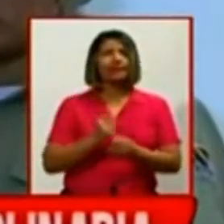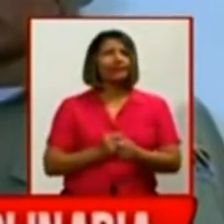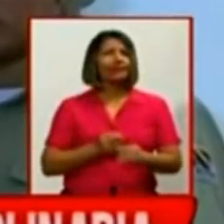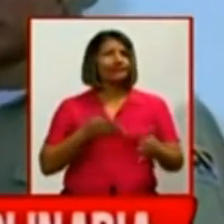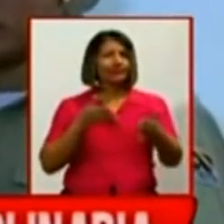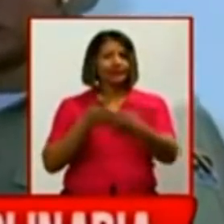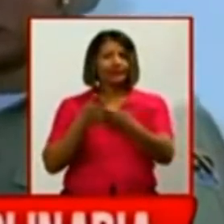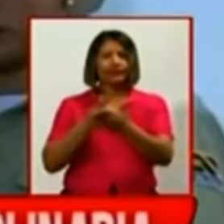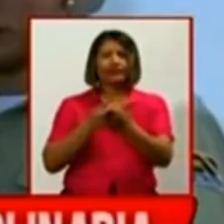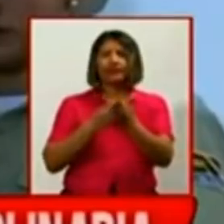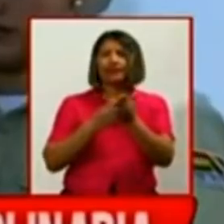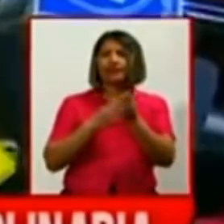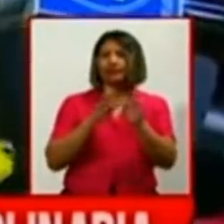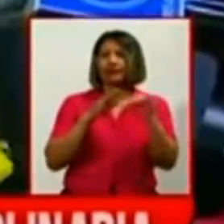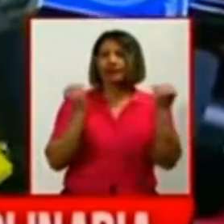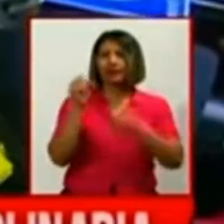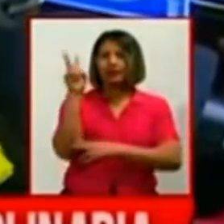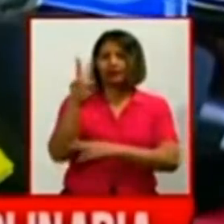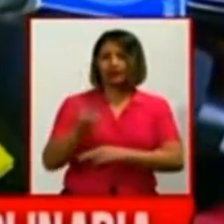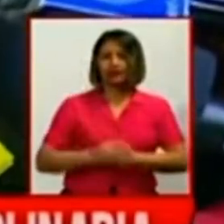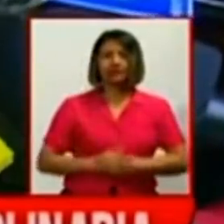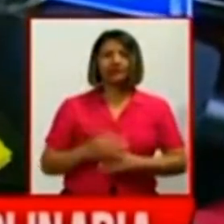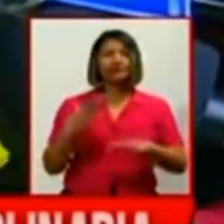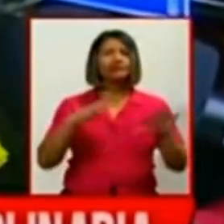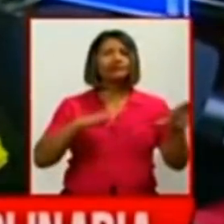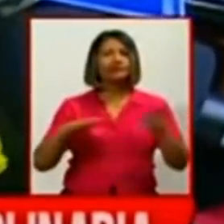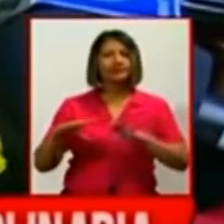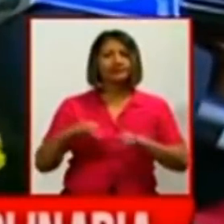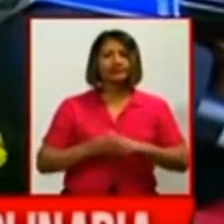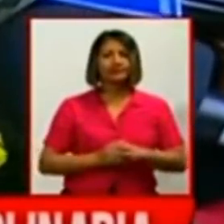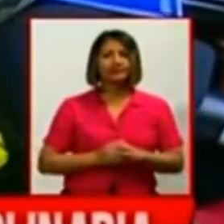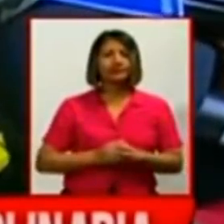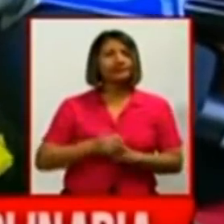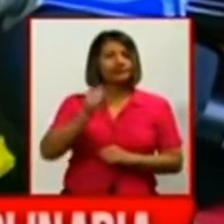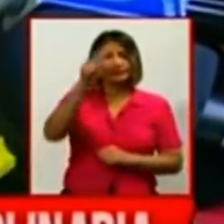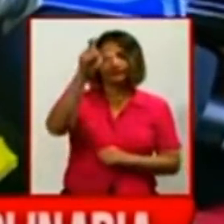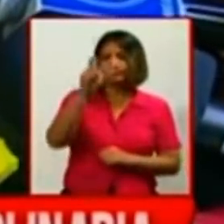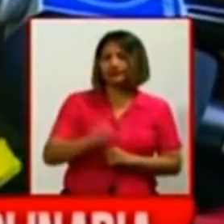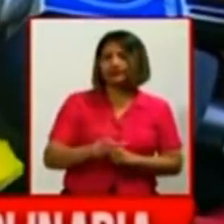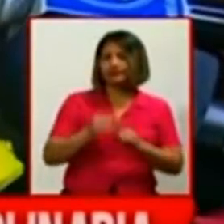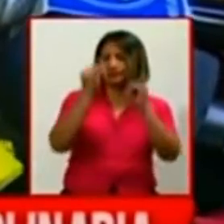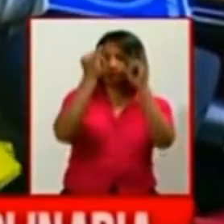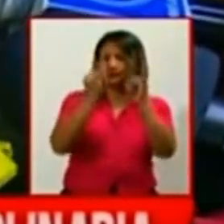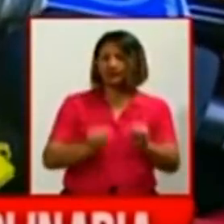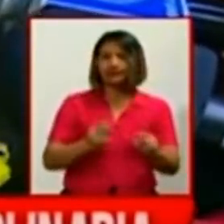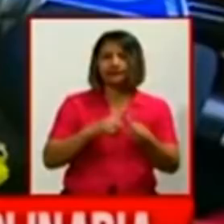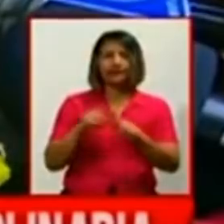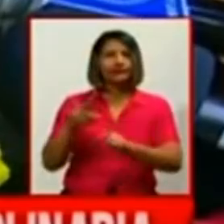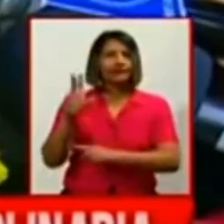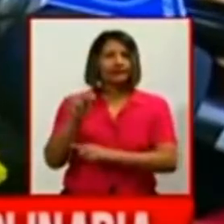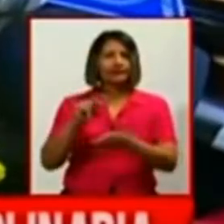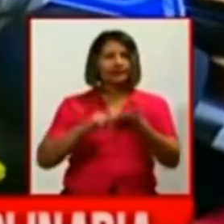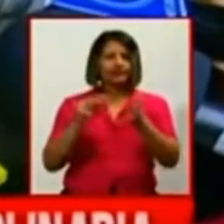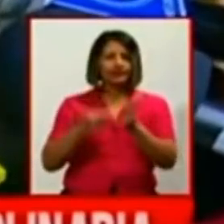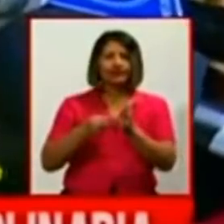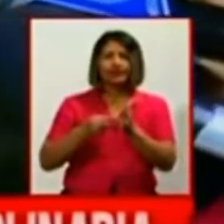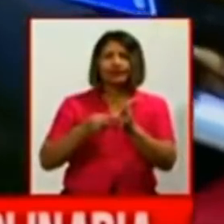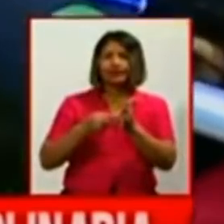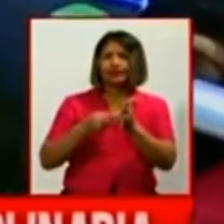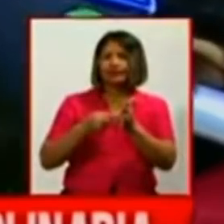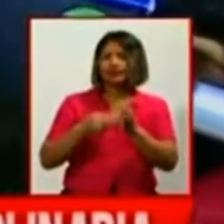desprestigiar a la institución del verde olivo son hechos eminentemente personalísimos no atañe